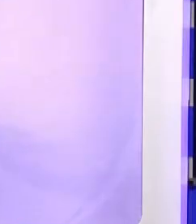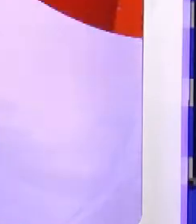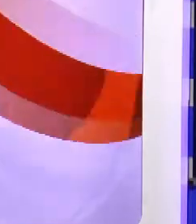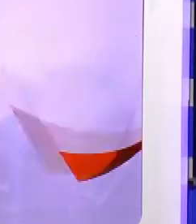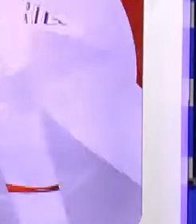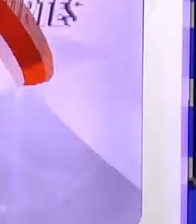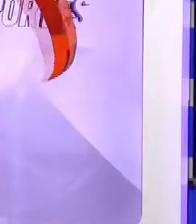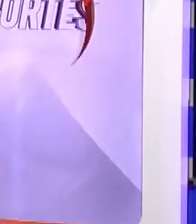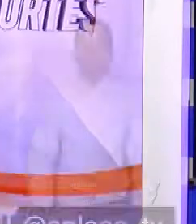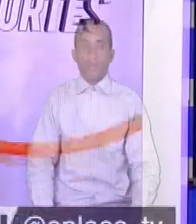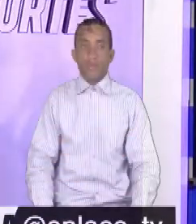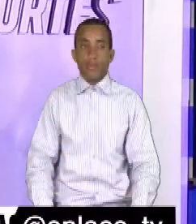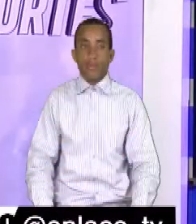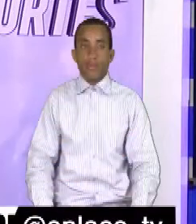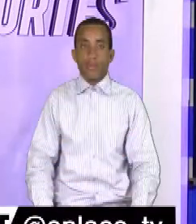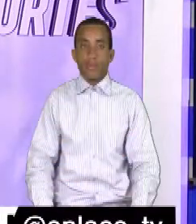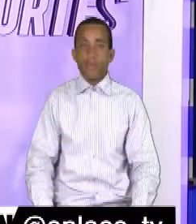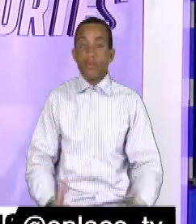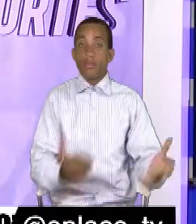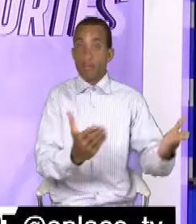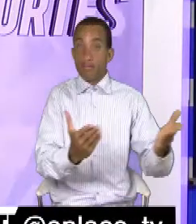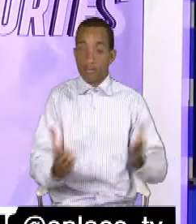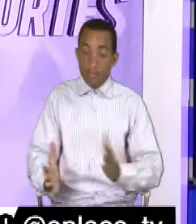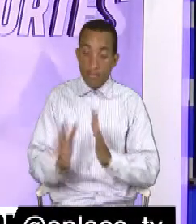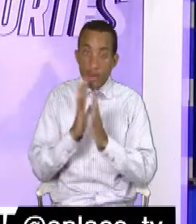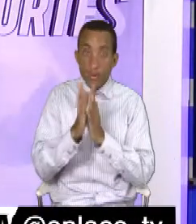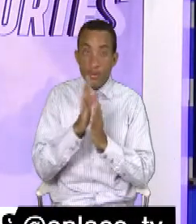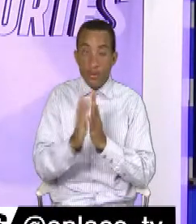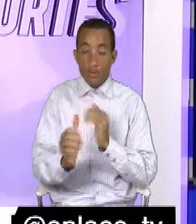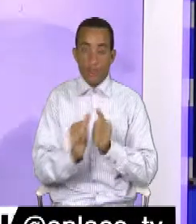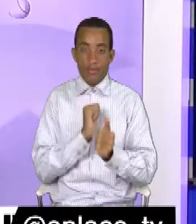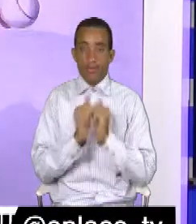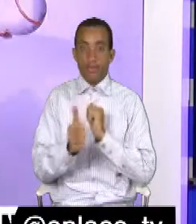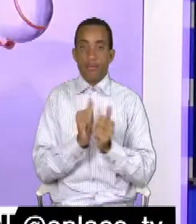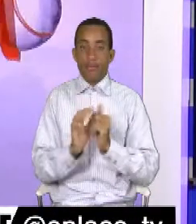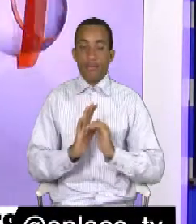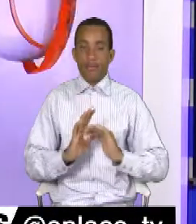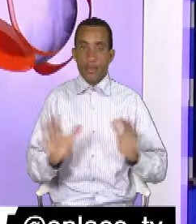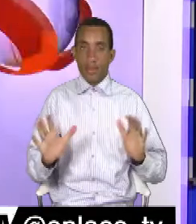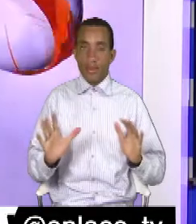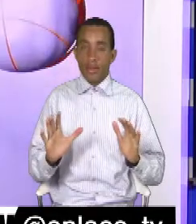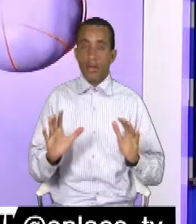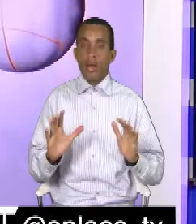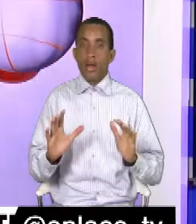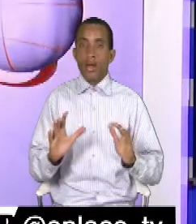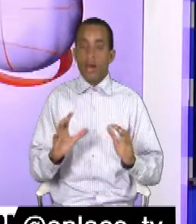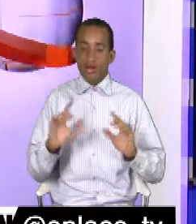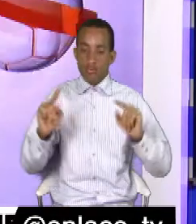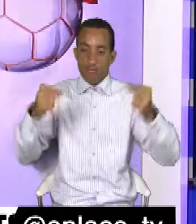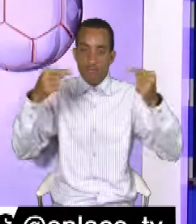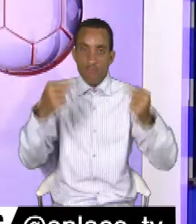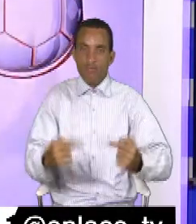Bienvenidos a la información deportiva. Enlace Noticias ya entró a segunda vuelta, campeonato mayores de 50